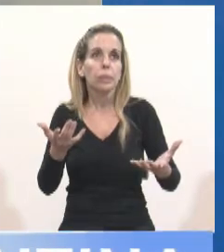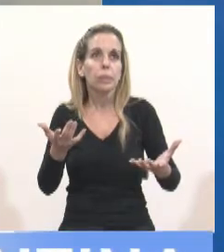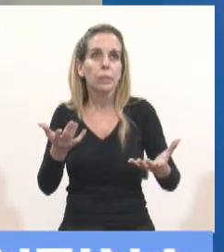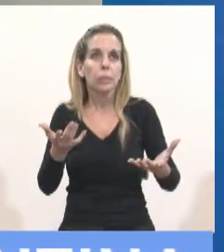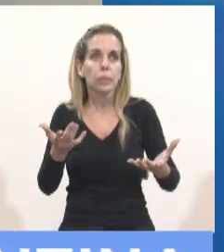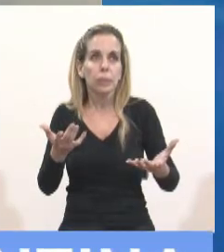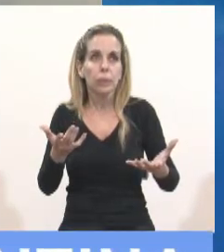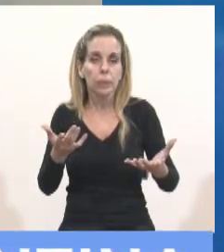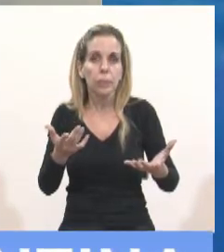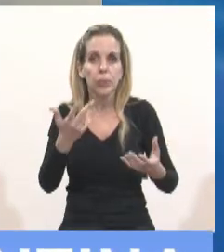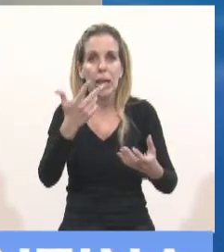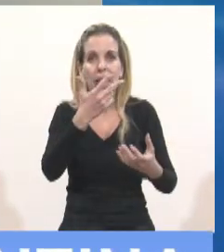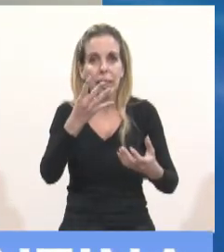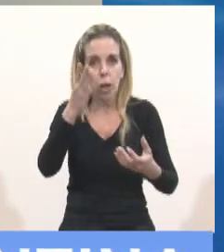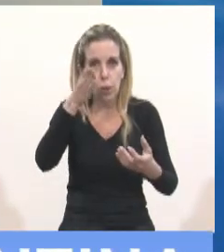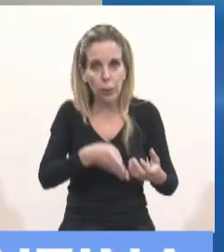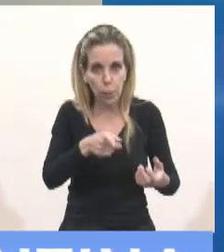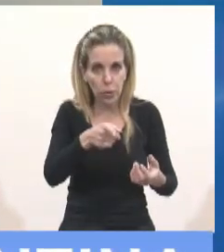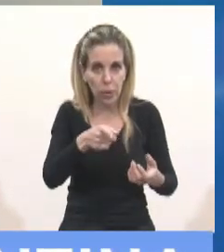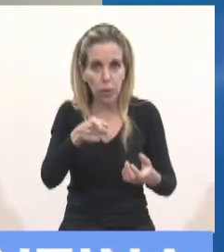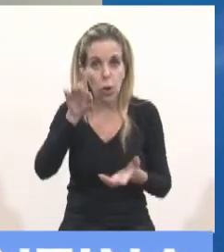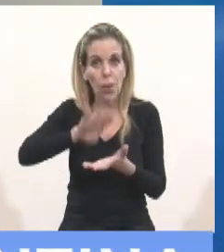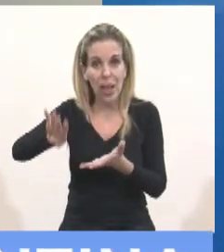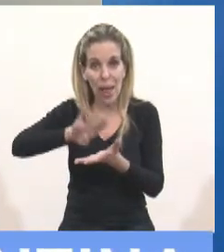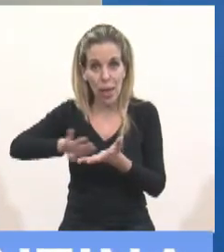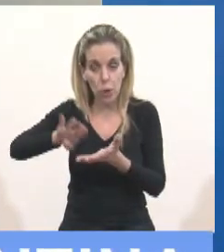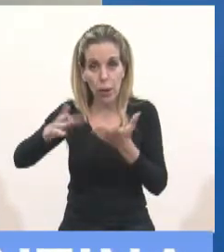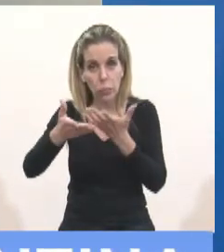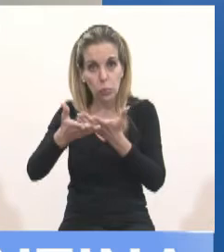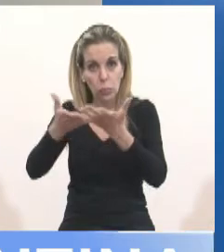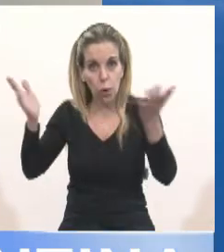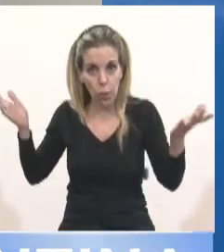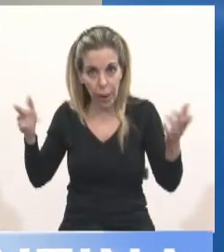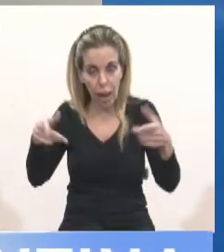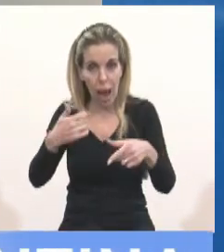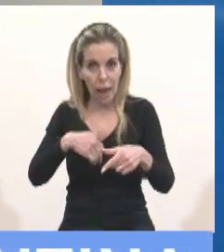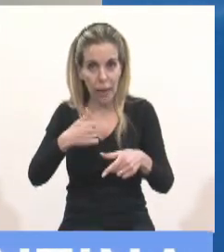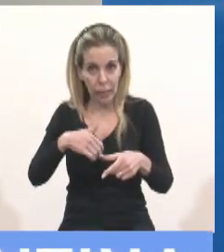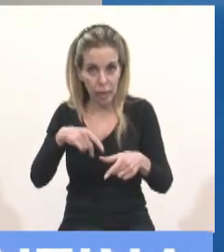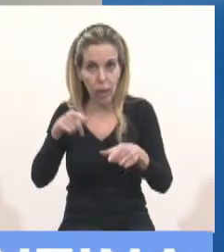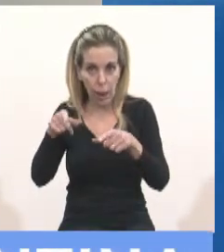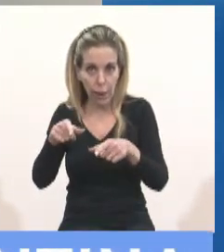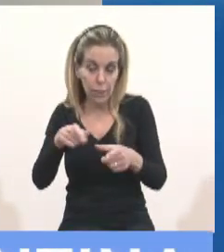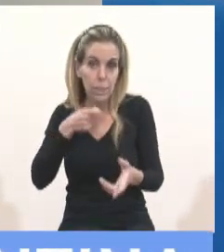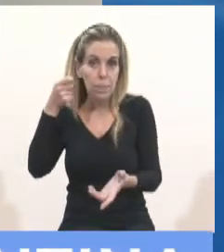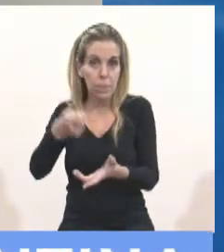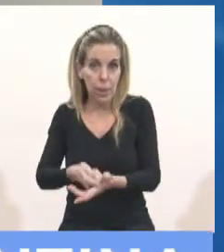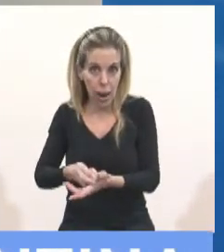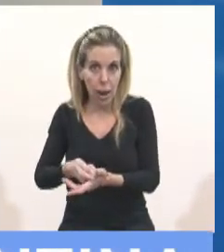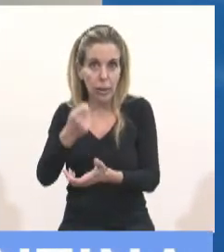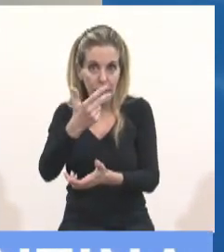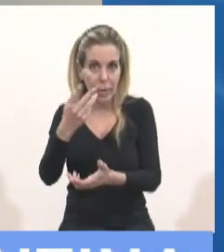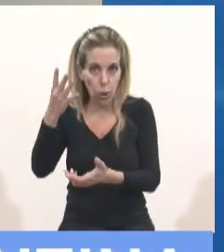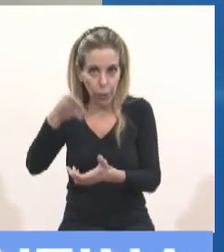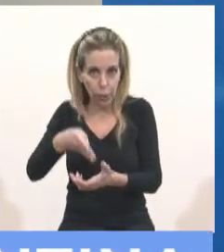es el 34% del total de la deuda pública argentina. Poner esa parte, que es la que está bajo la